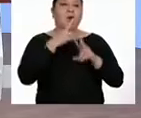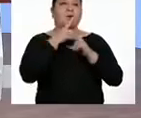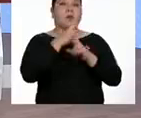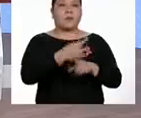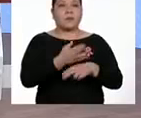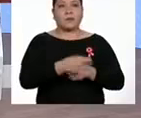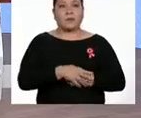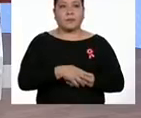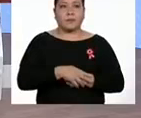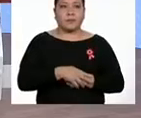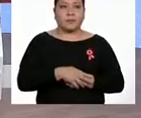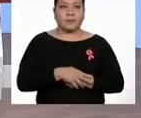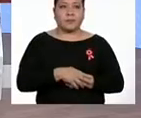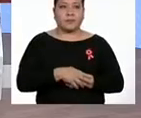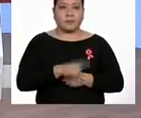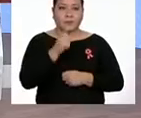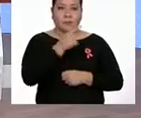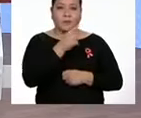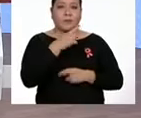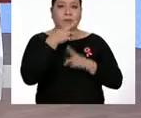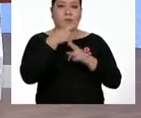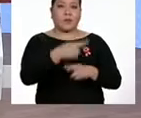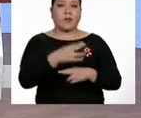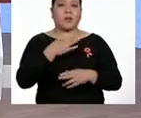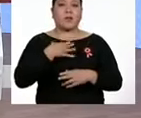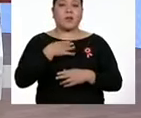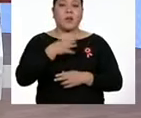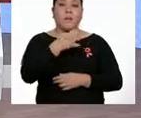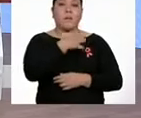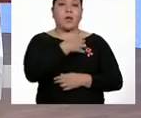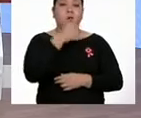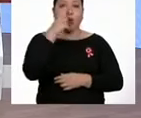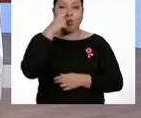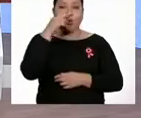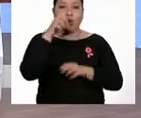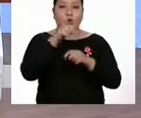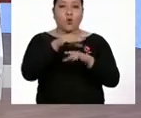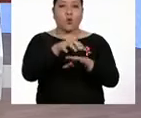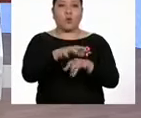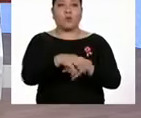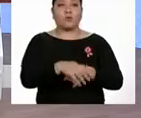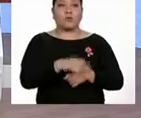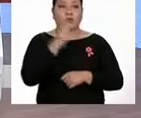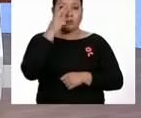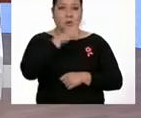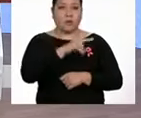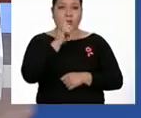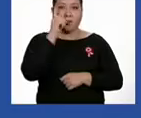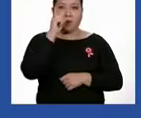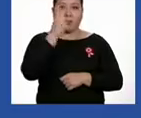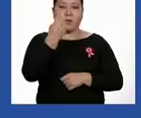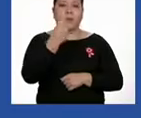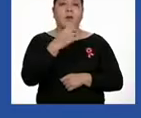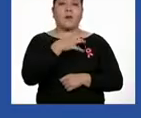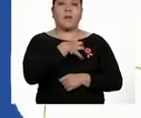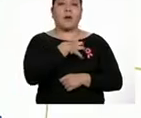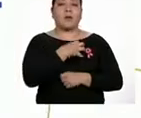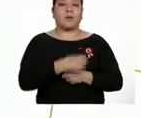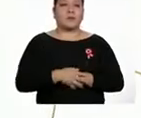resultados. Estos son los resultados de mayo, junio y julio. Vamos con el primero,